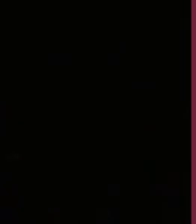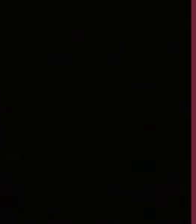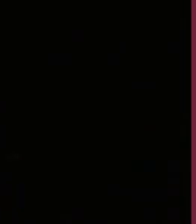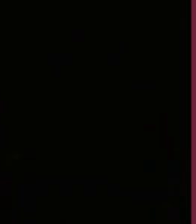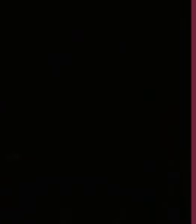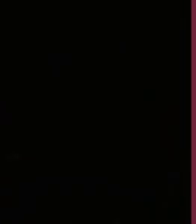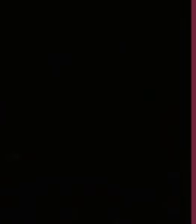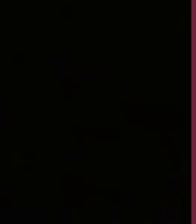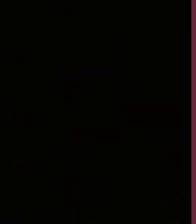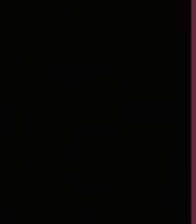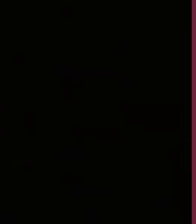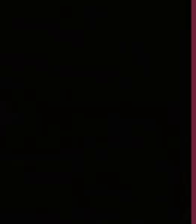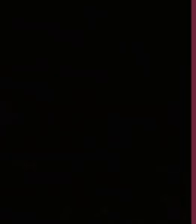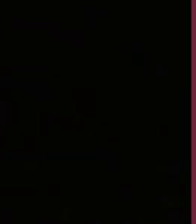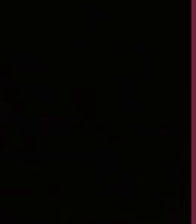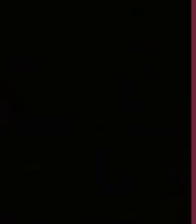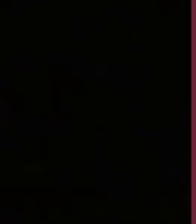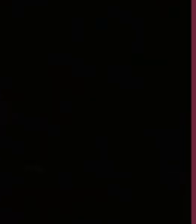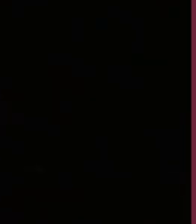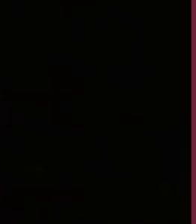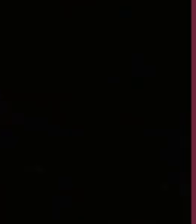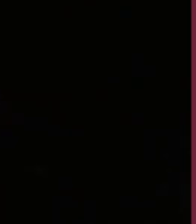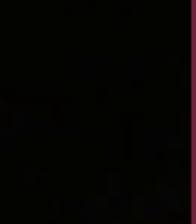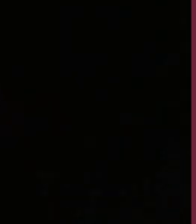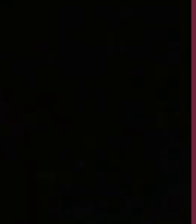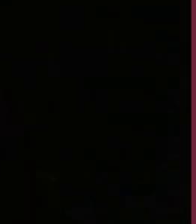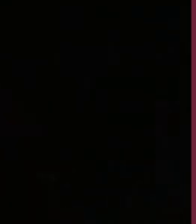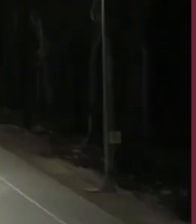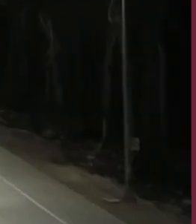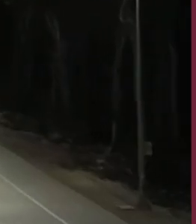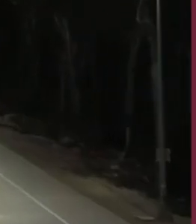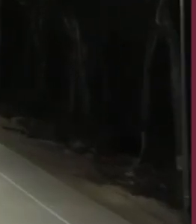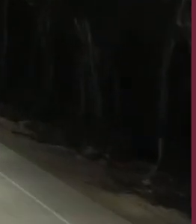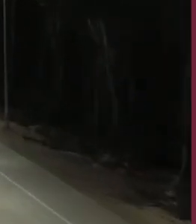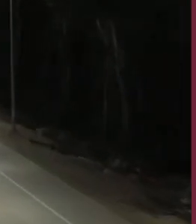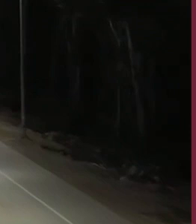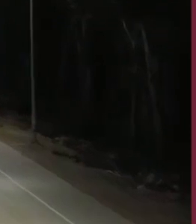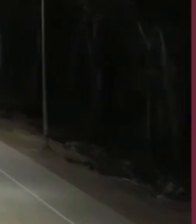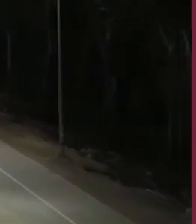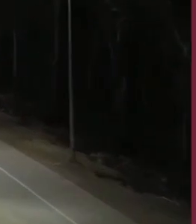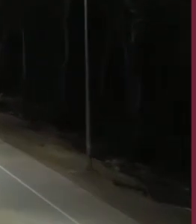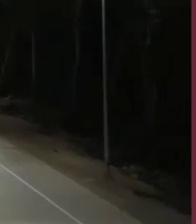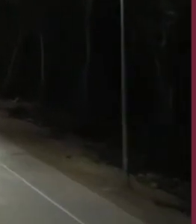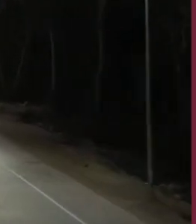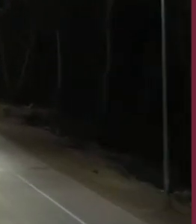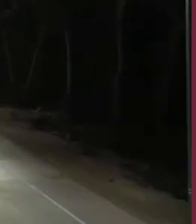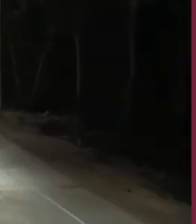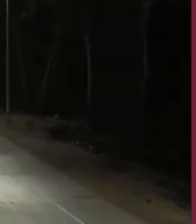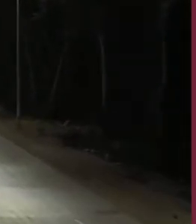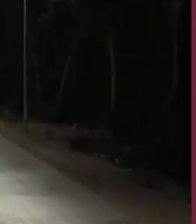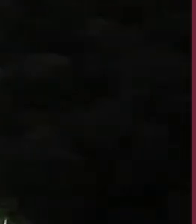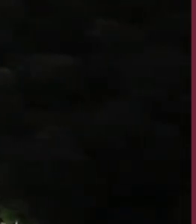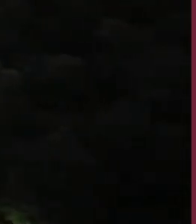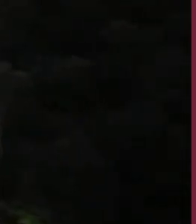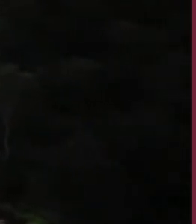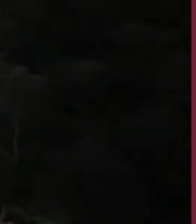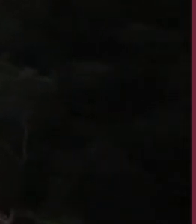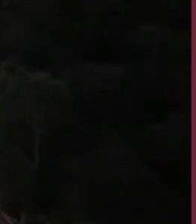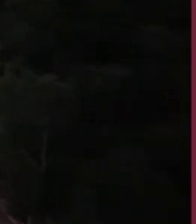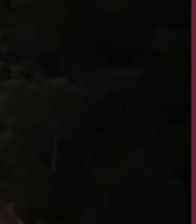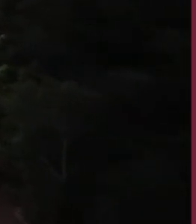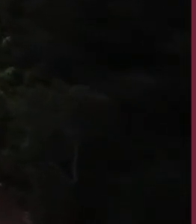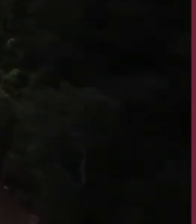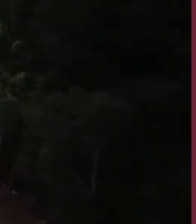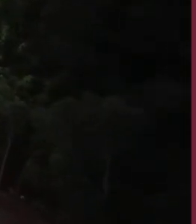cuales 1.200 hectáreas se destinaron para el complejo aeroportuario y 300 más para construir una vialidad interior de